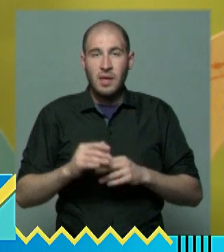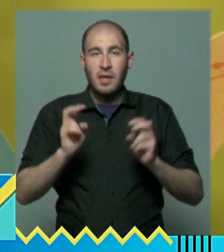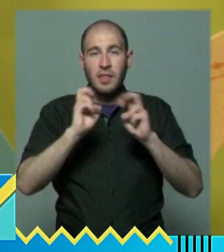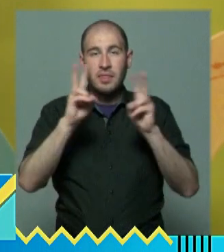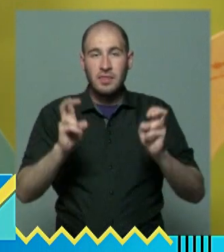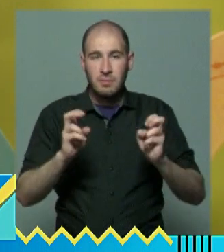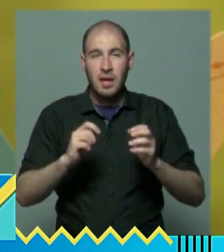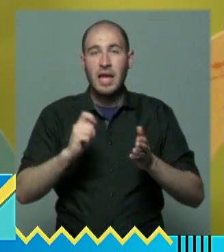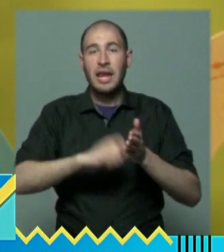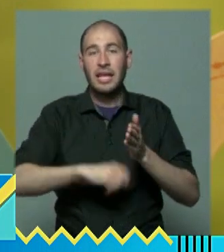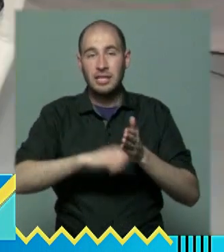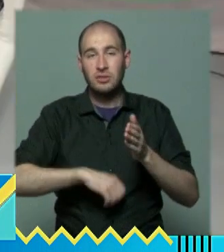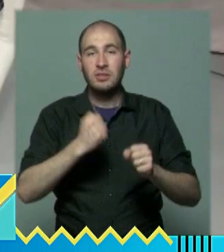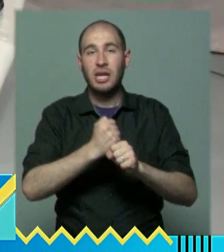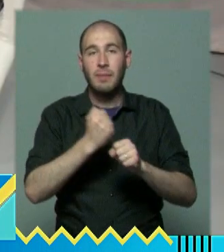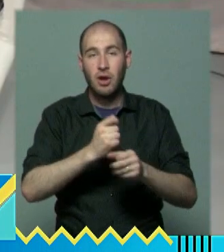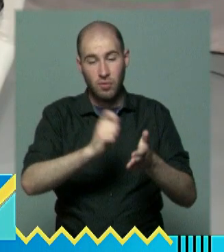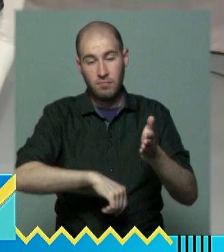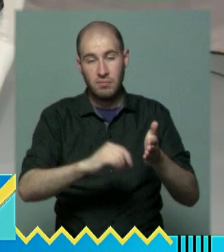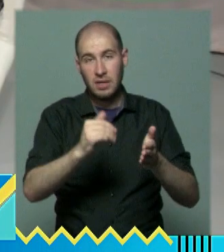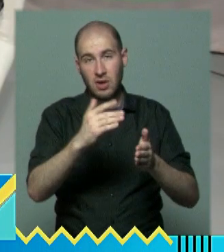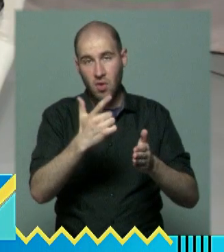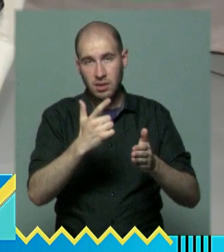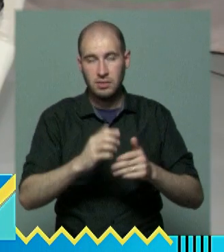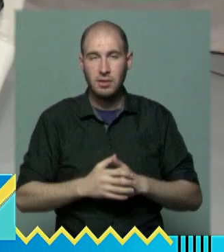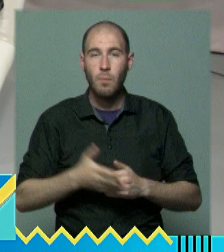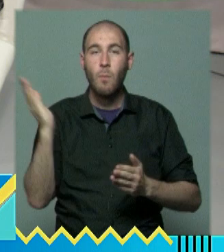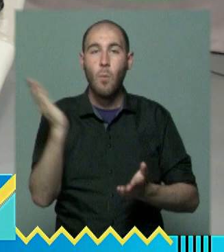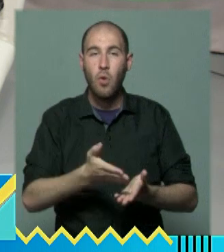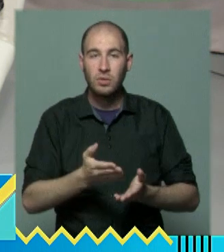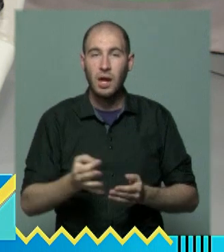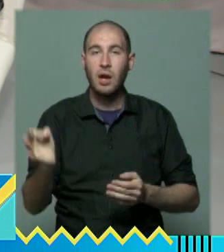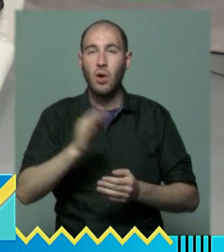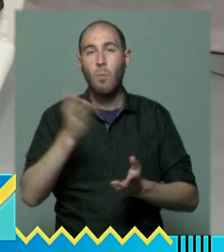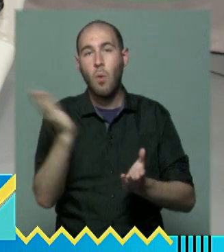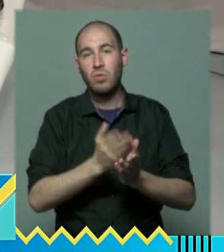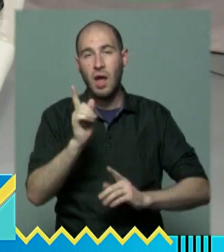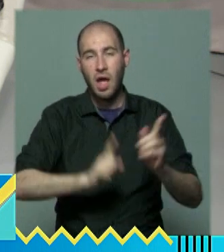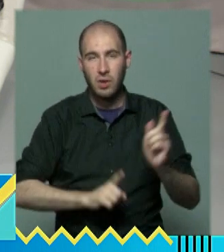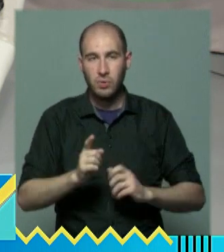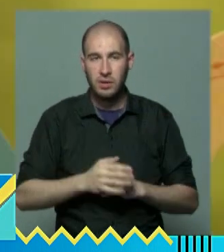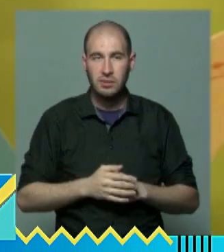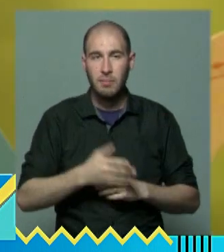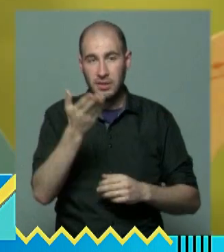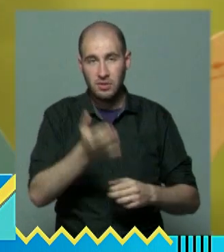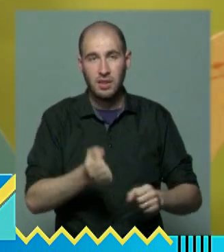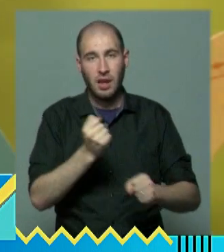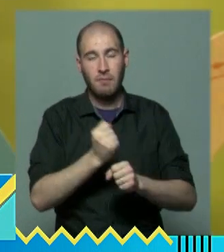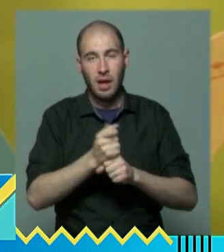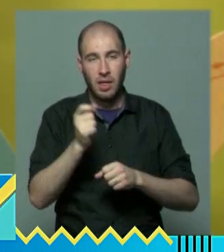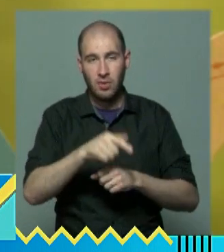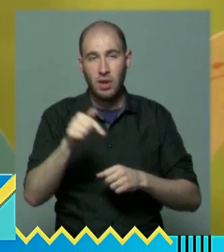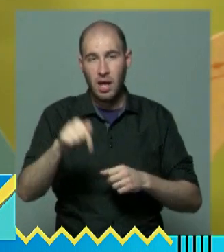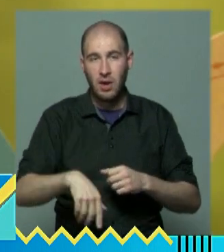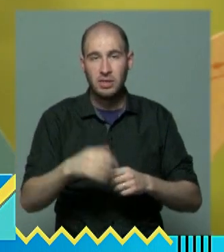la registración o el trabajo no registrado, las multas o algunas de las multas que antes iban al trabajador, hoy en día no